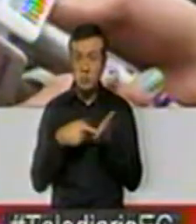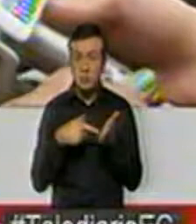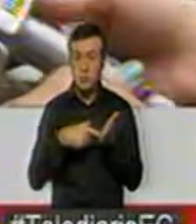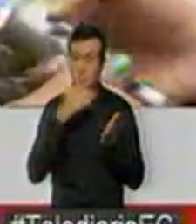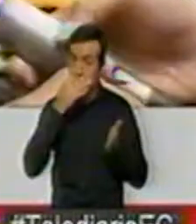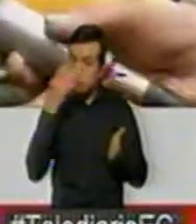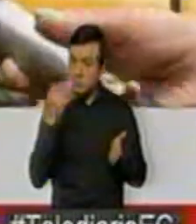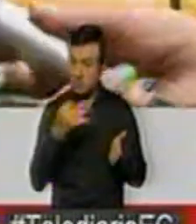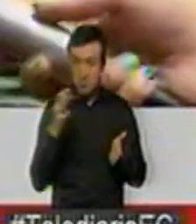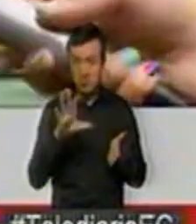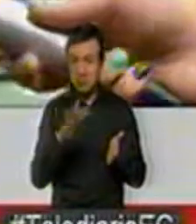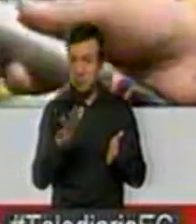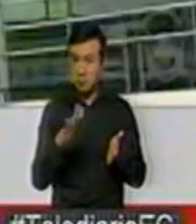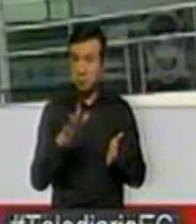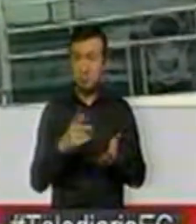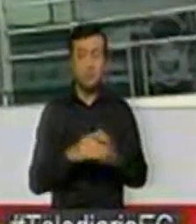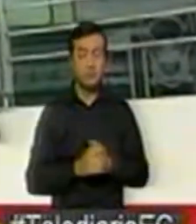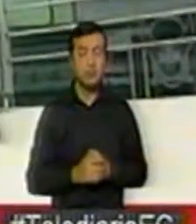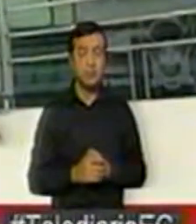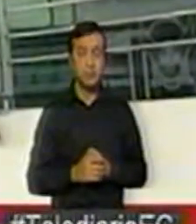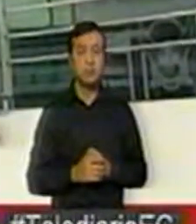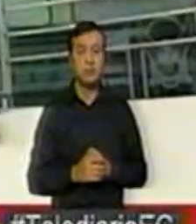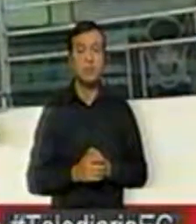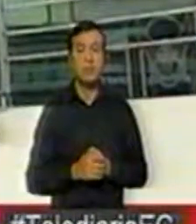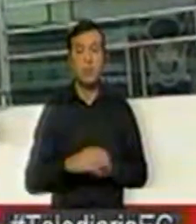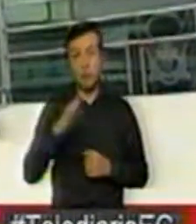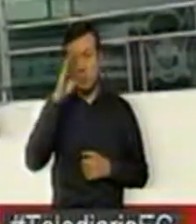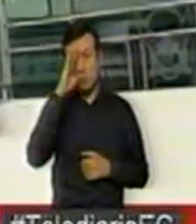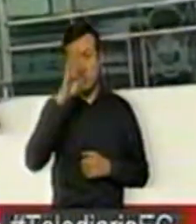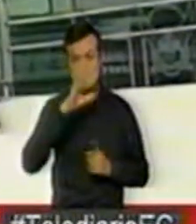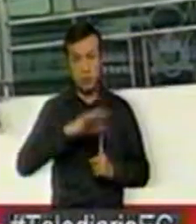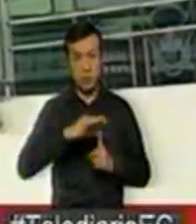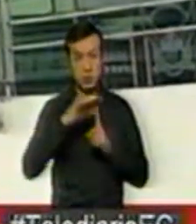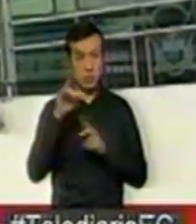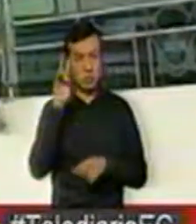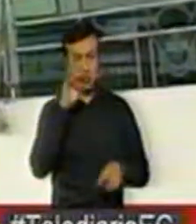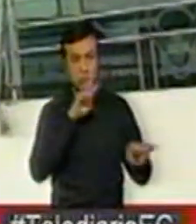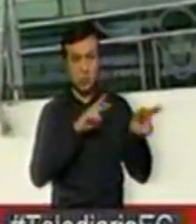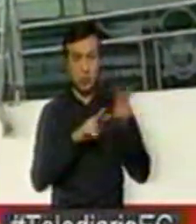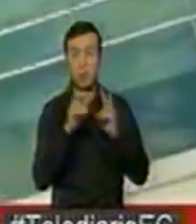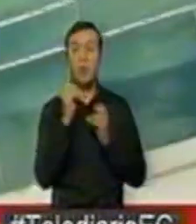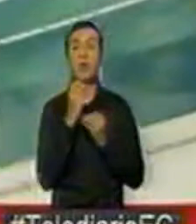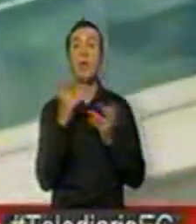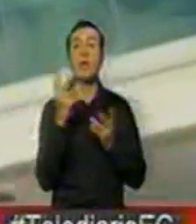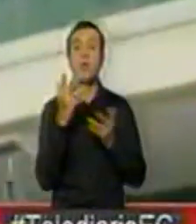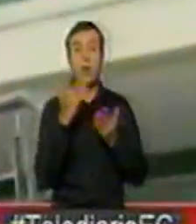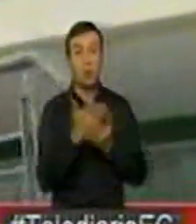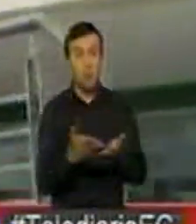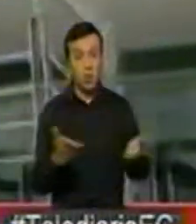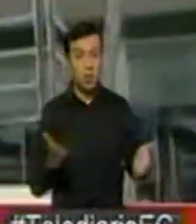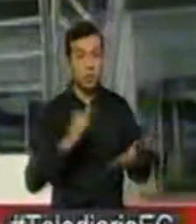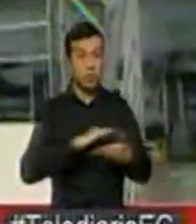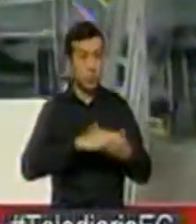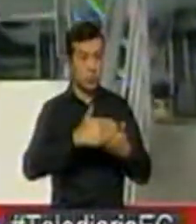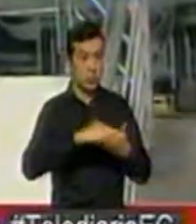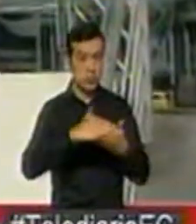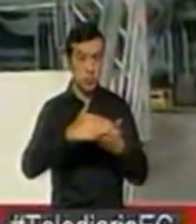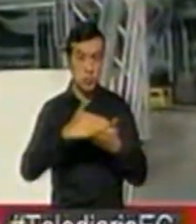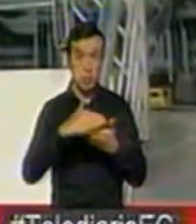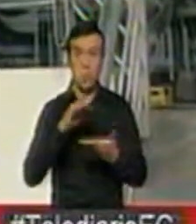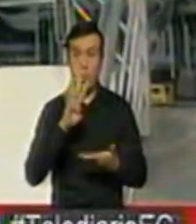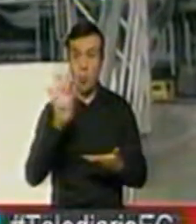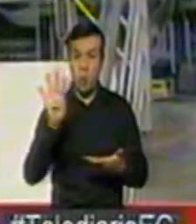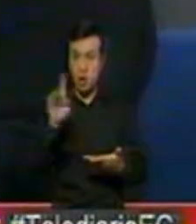asidero alguno y que no es cierto. Mientras en criminalística continúa la extracción de información de artículos y aparatos electrónicos de los